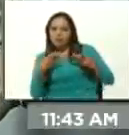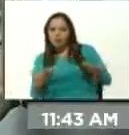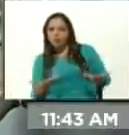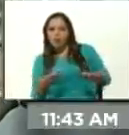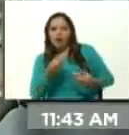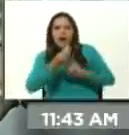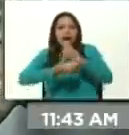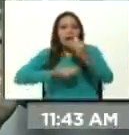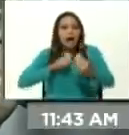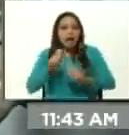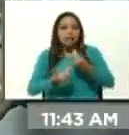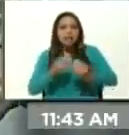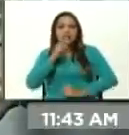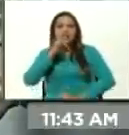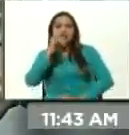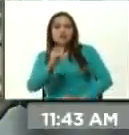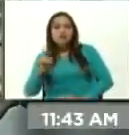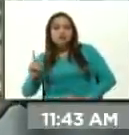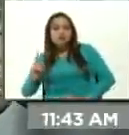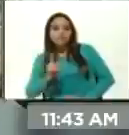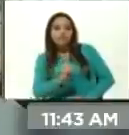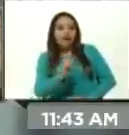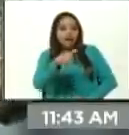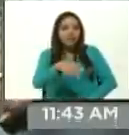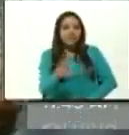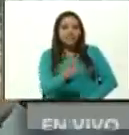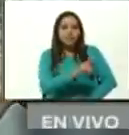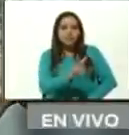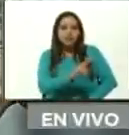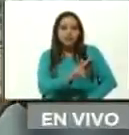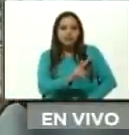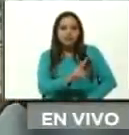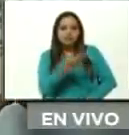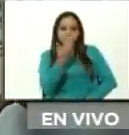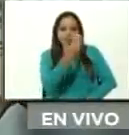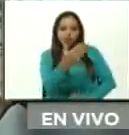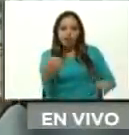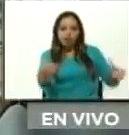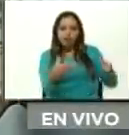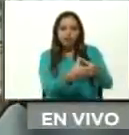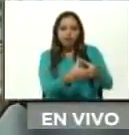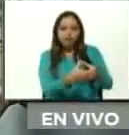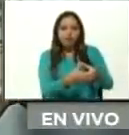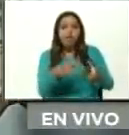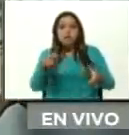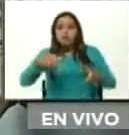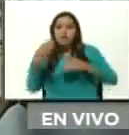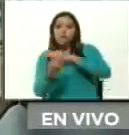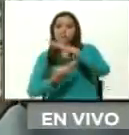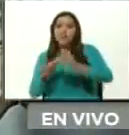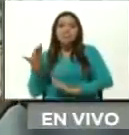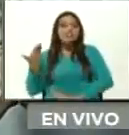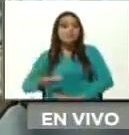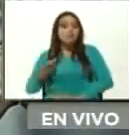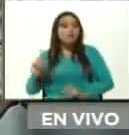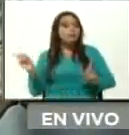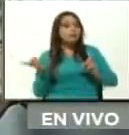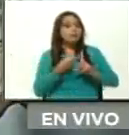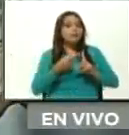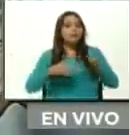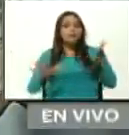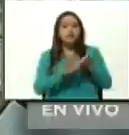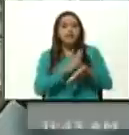sido denunciadas en territorio nacional ante los órganos competentes, y eso es una base primaria del